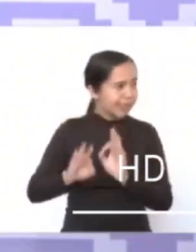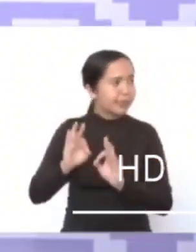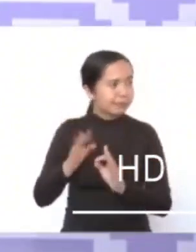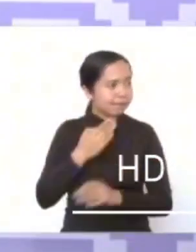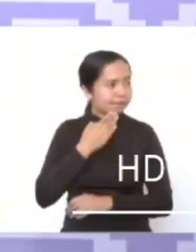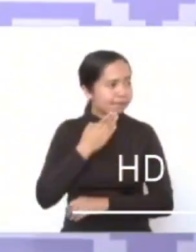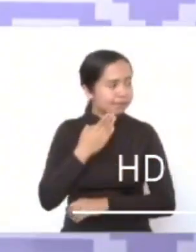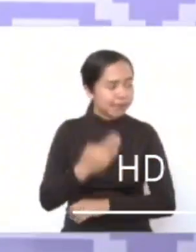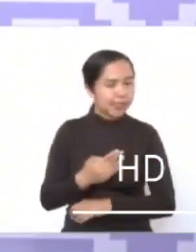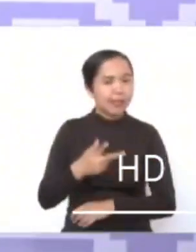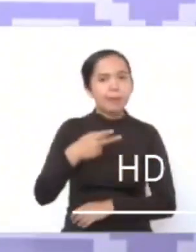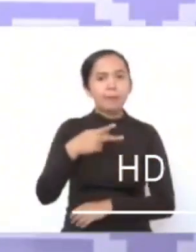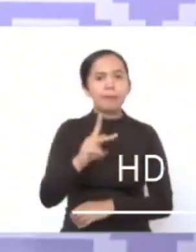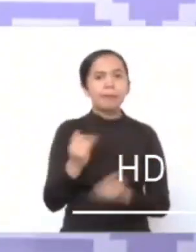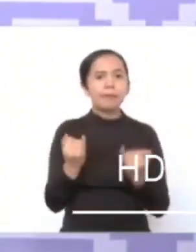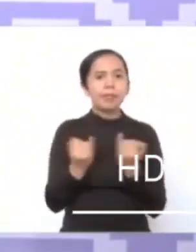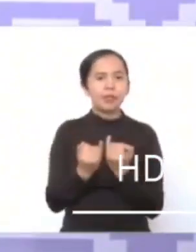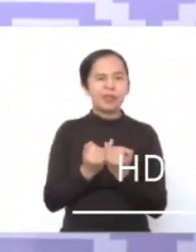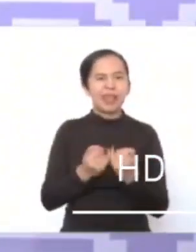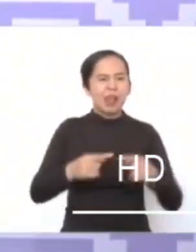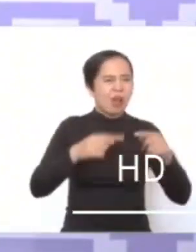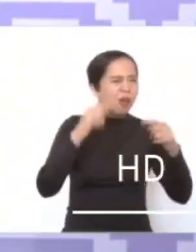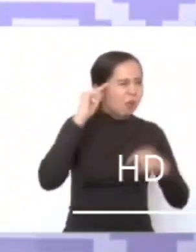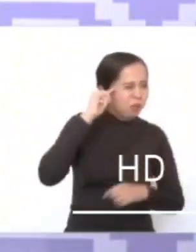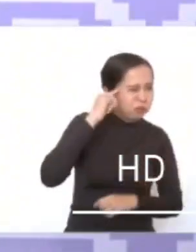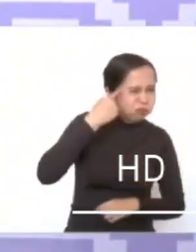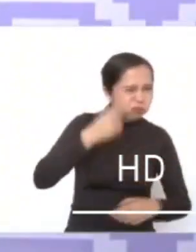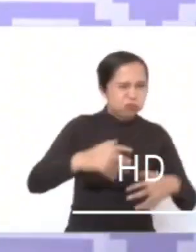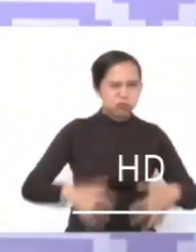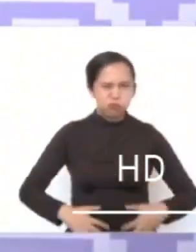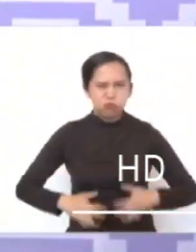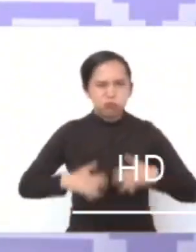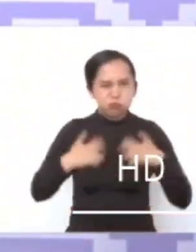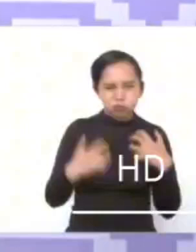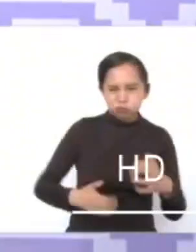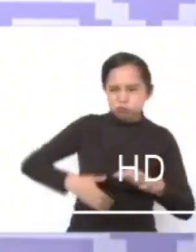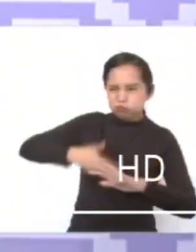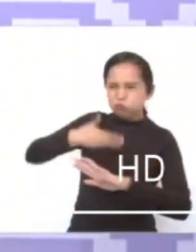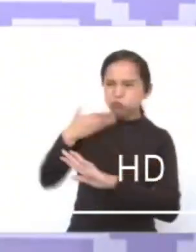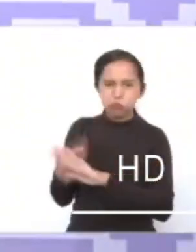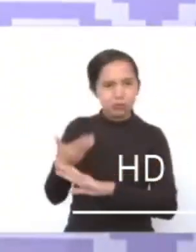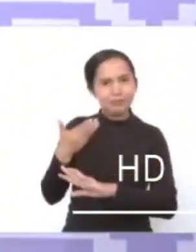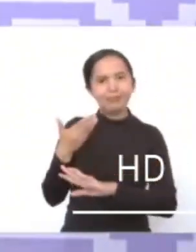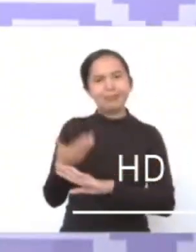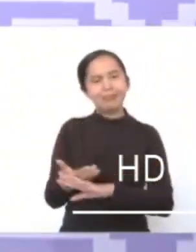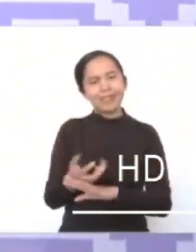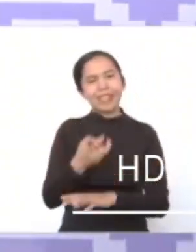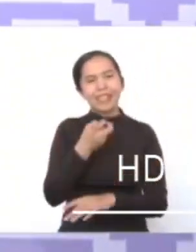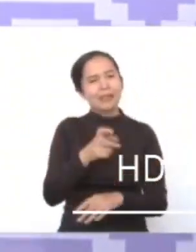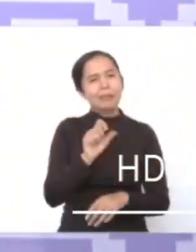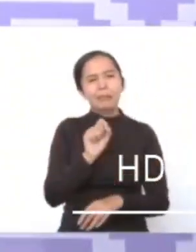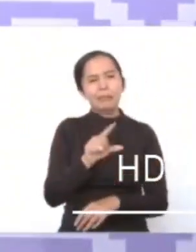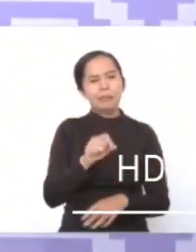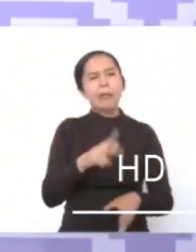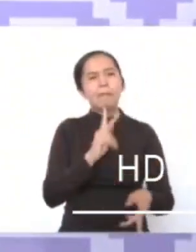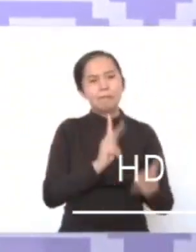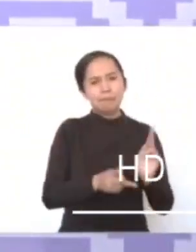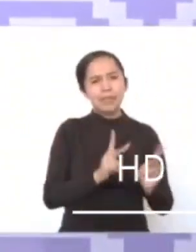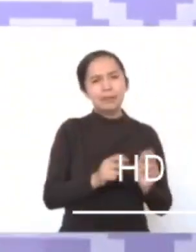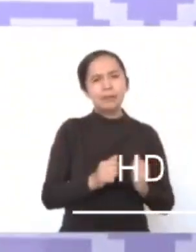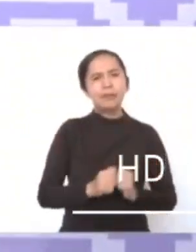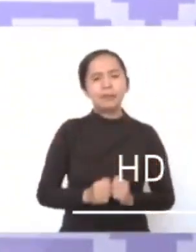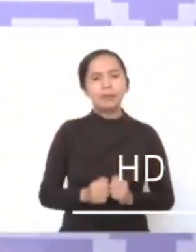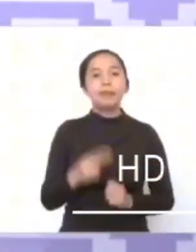pero también sobre la ira, sobre el enojo y sobre las violencias contra las mujeres.